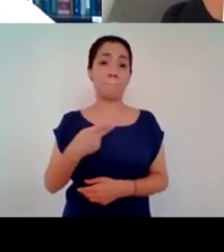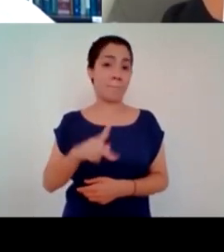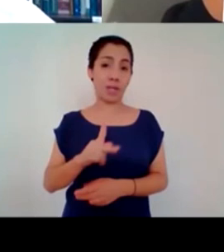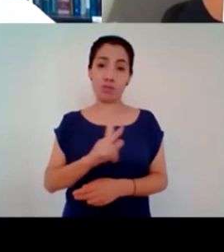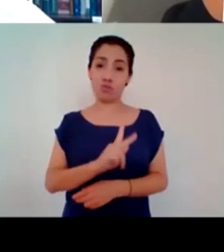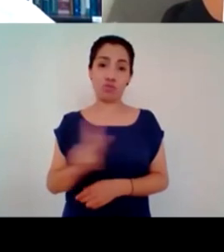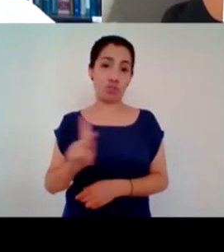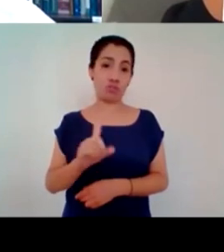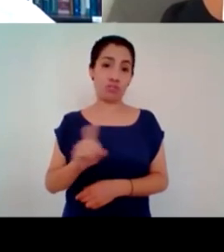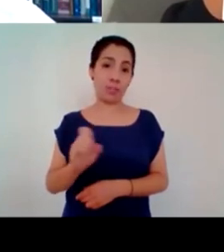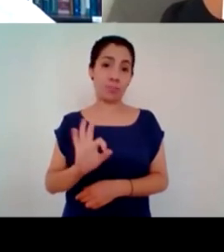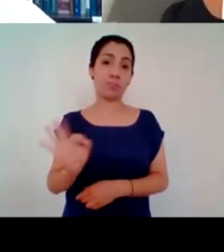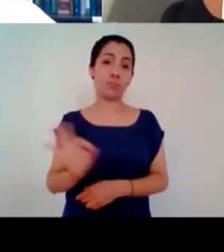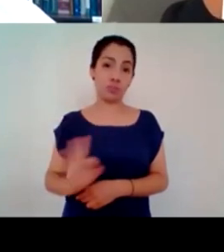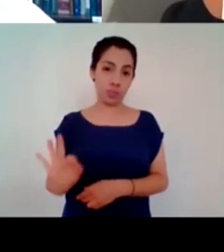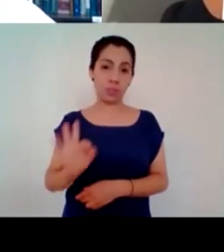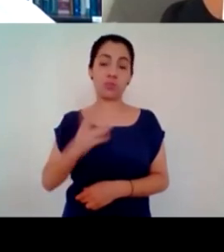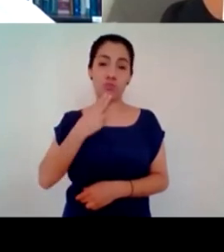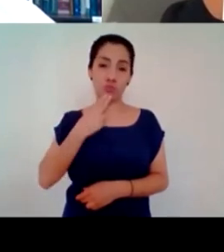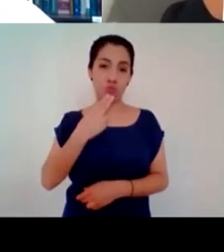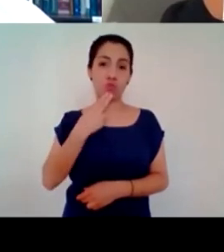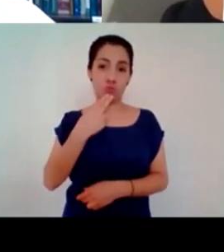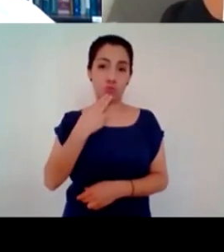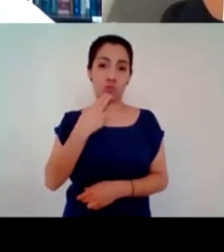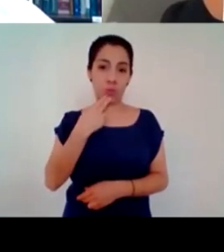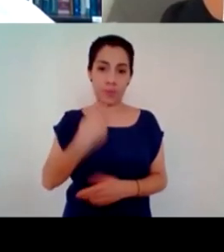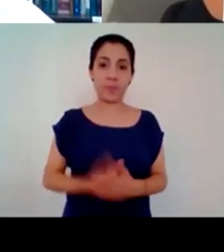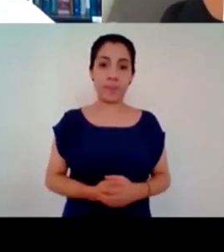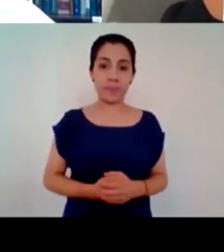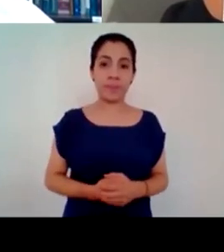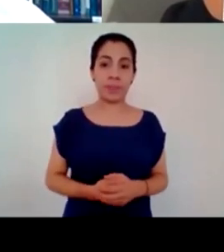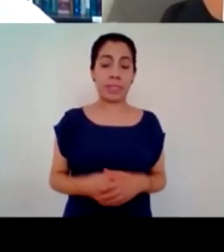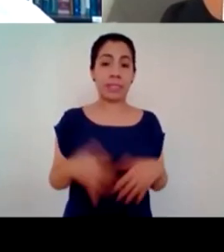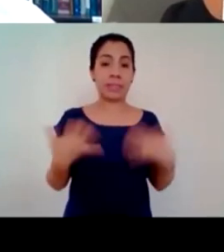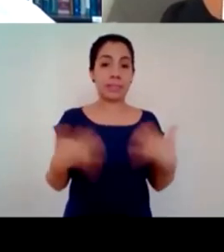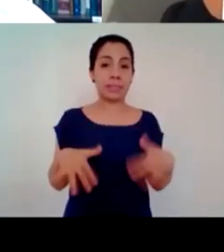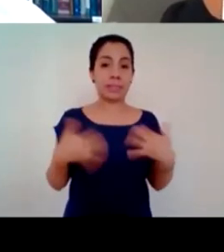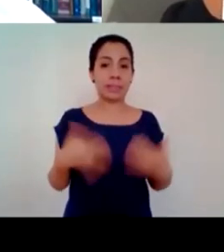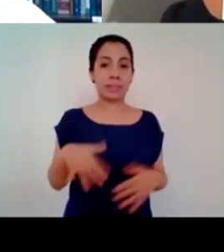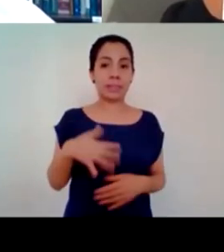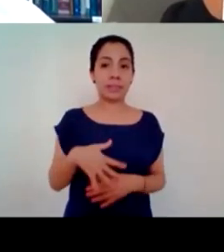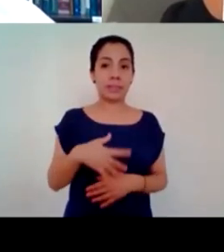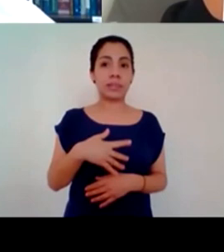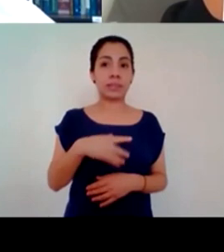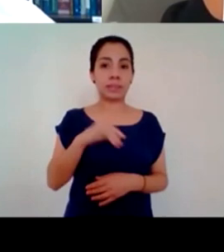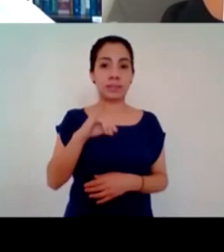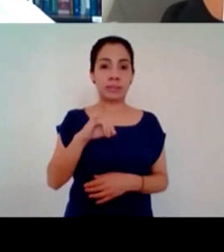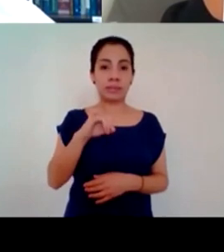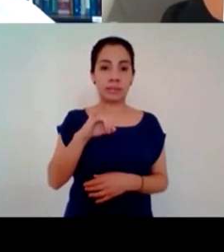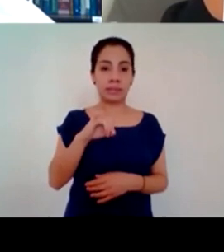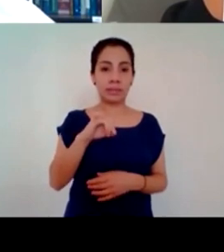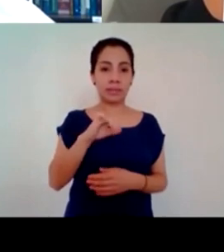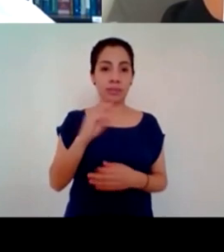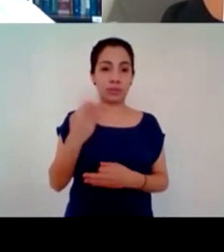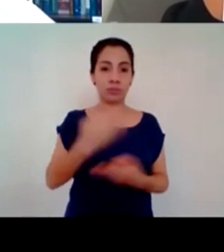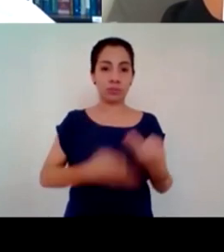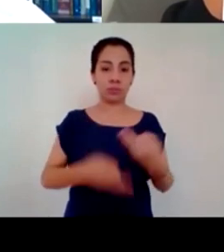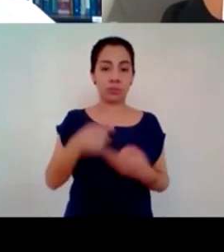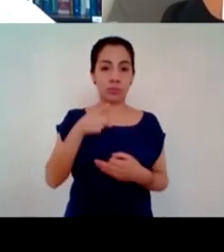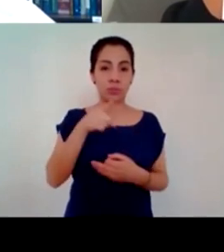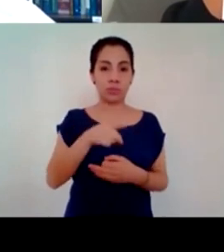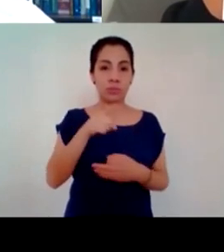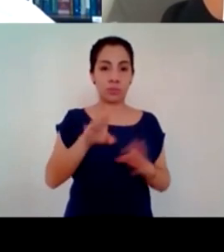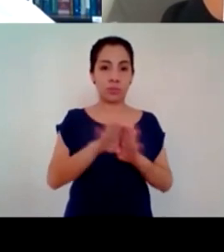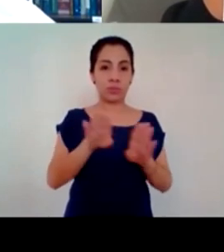sino de varias. Está tremendo. Toda la exposición de Saskia Niño de Rivera nos hace querer salir de este